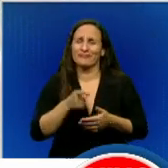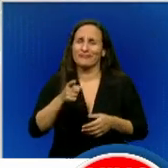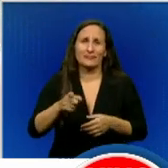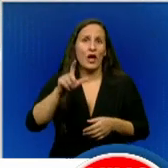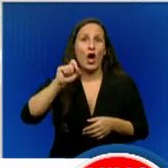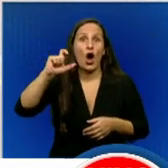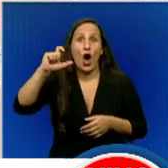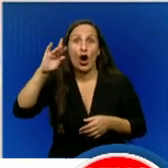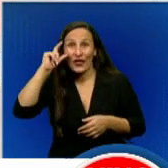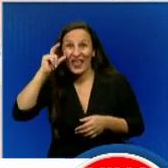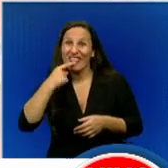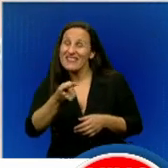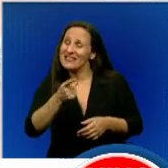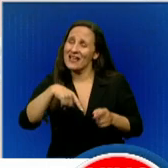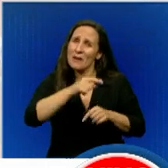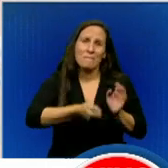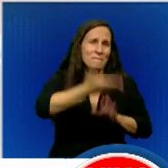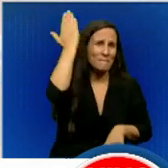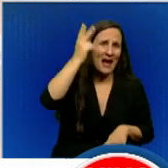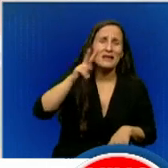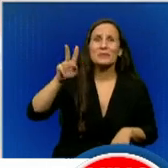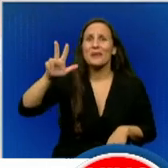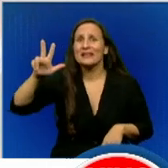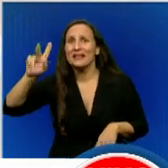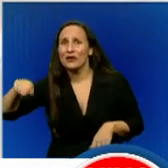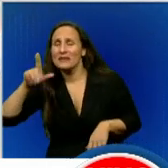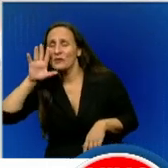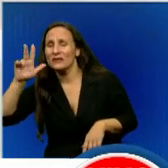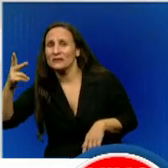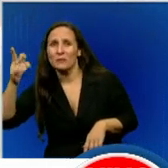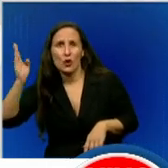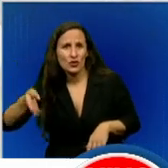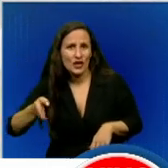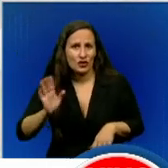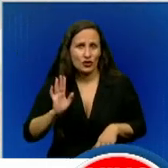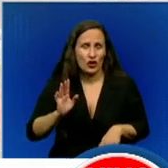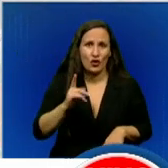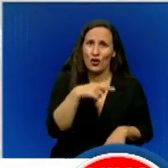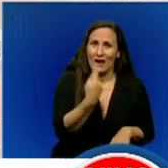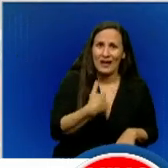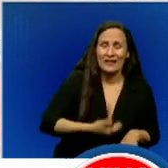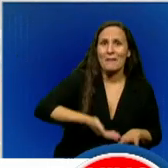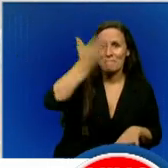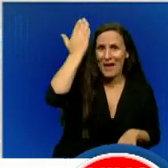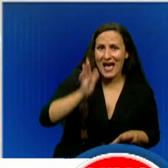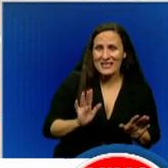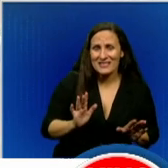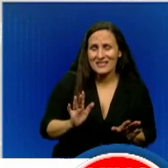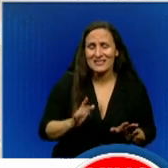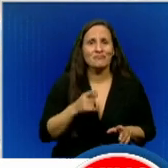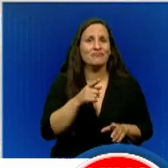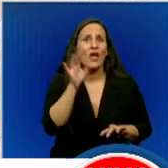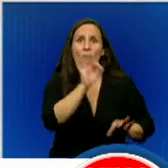la ocde que la sitúa en el 23 51 por ciento este proyecto lleva a que cualquier empresa